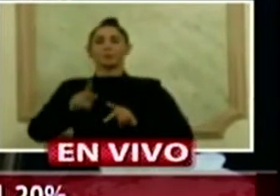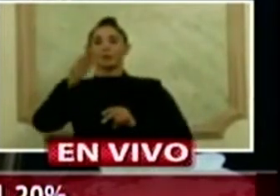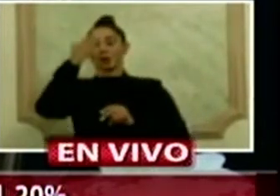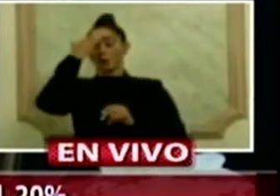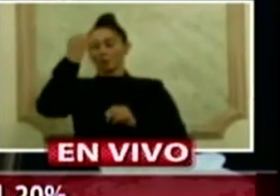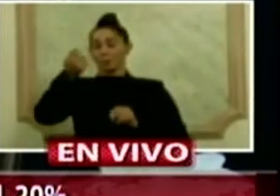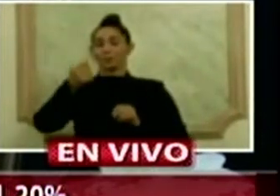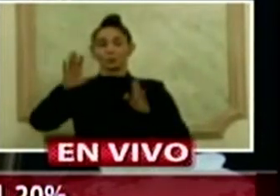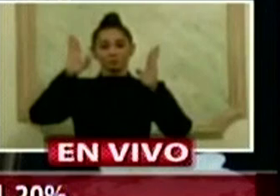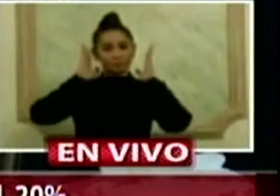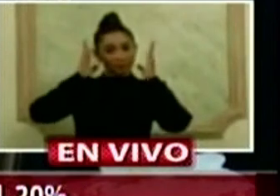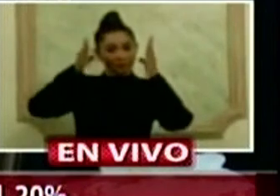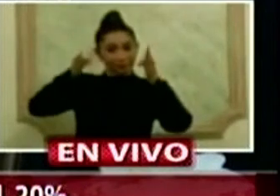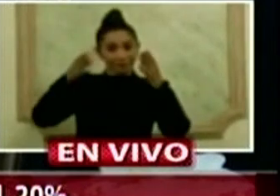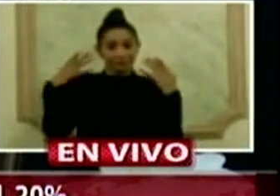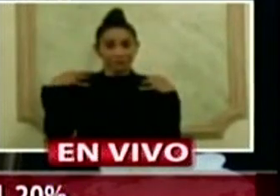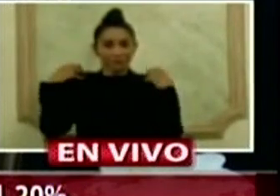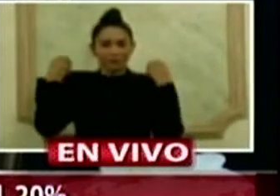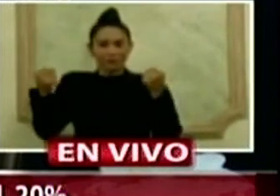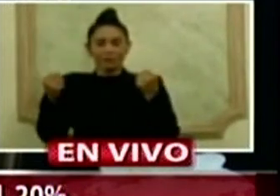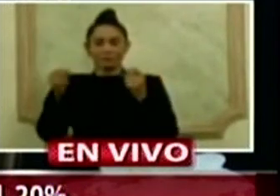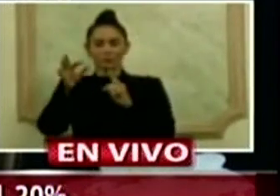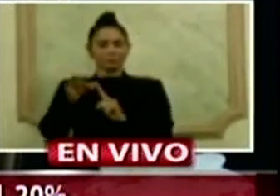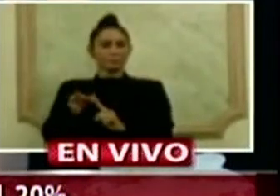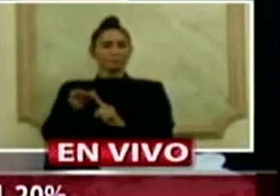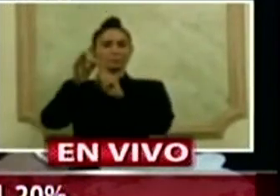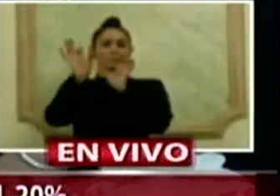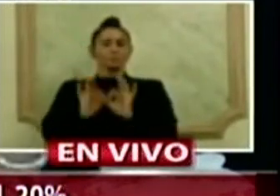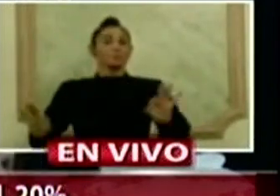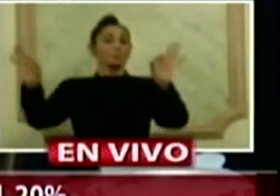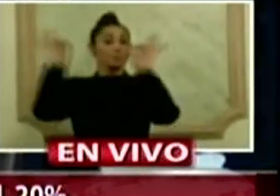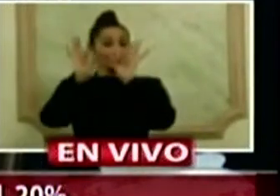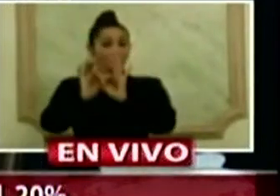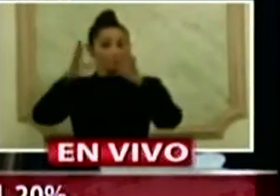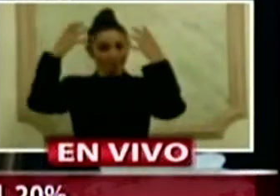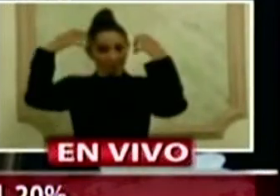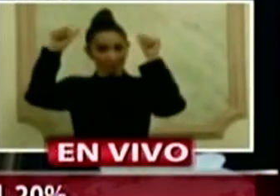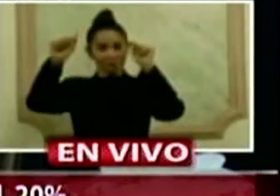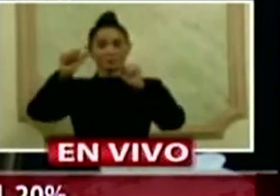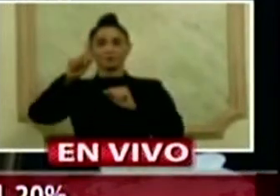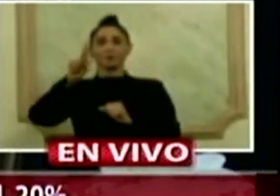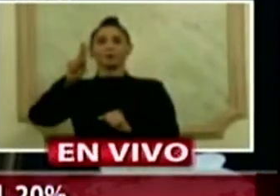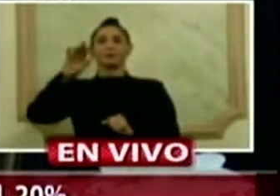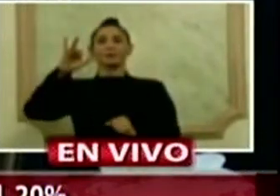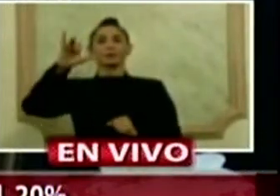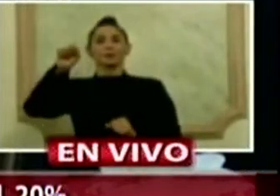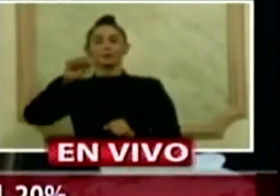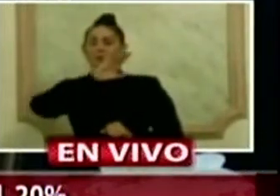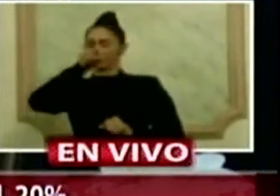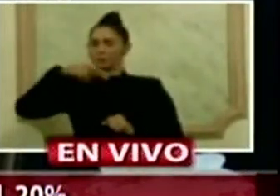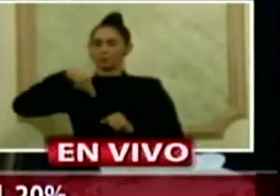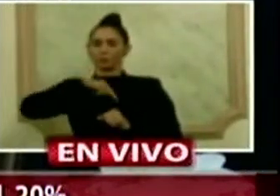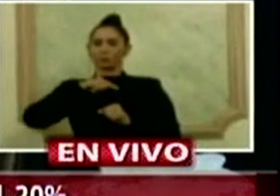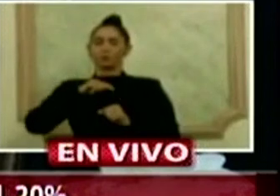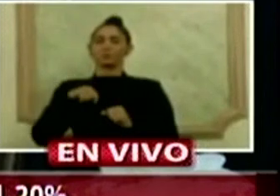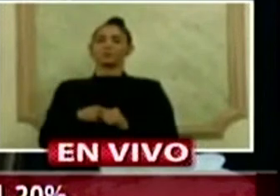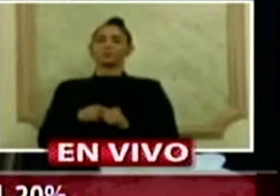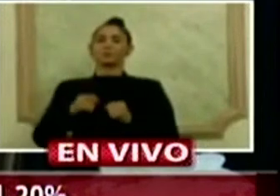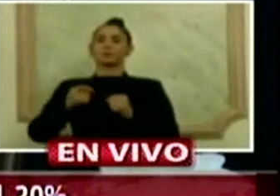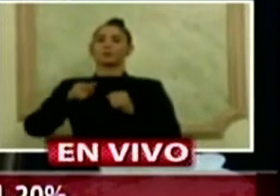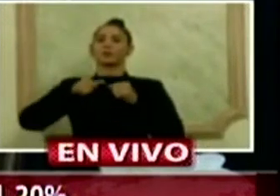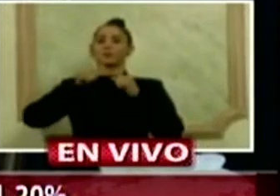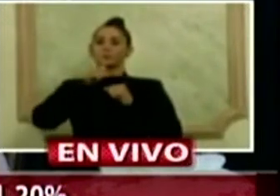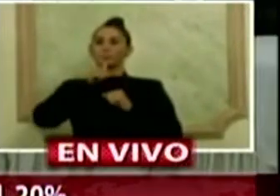la atención de la salud es prioridad del presidente de la República Dominicana y de todos nosotros. Dios los